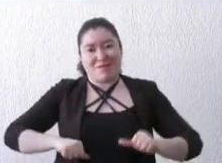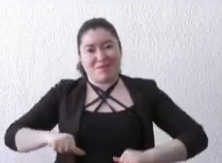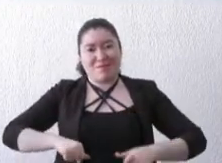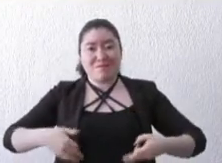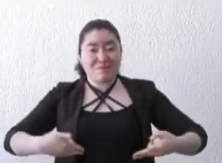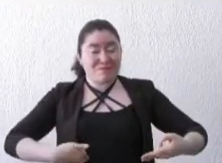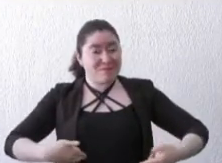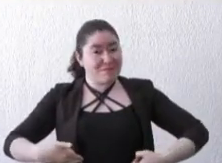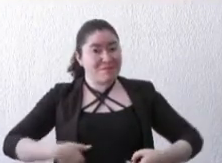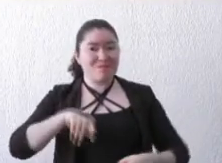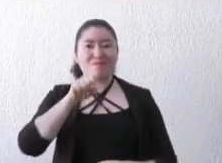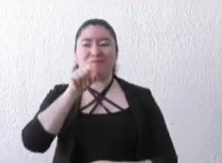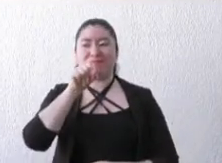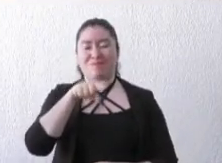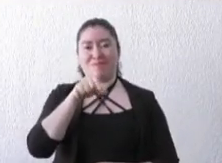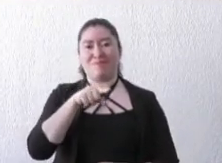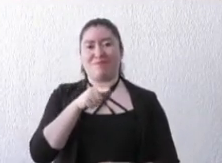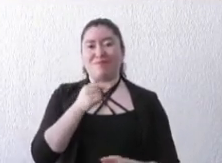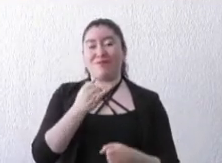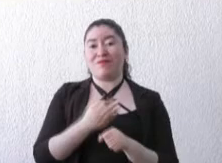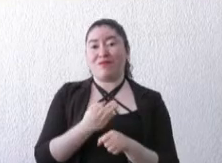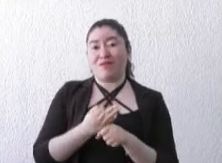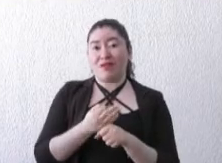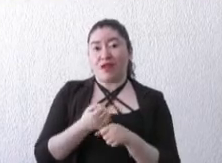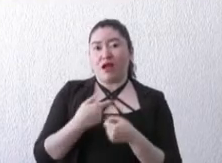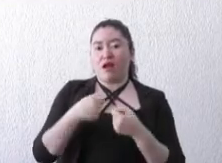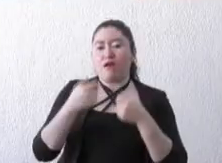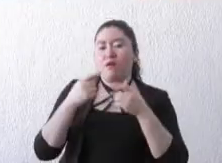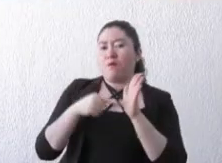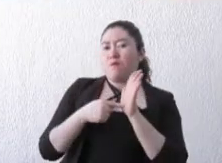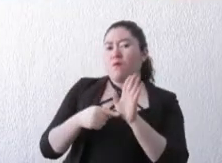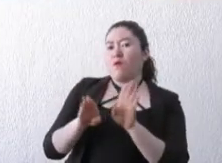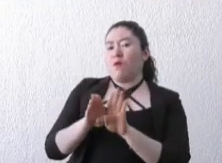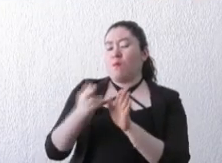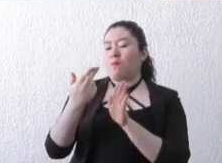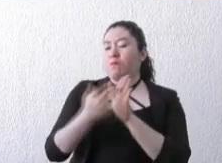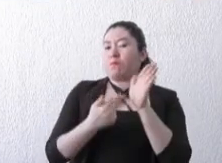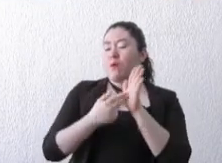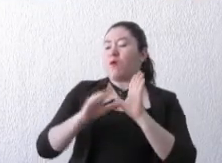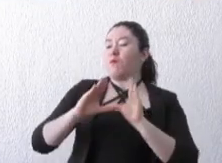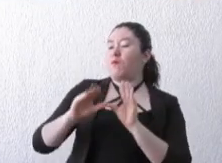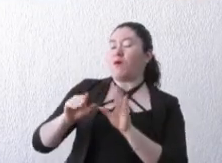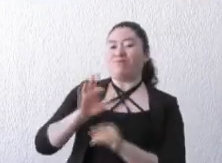un salón de usos múltiples. Aquí hay una muestra de cómo puede ser el taller de pintura.